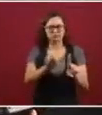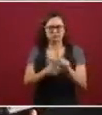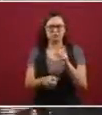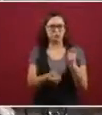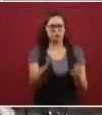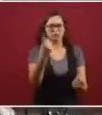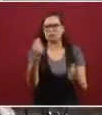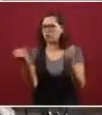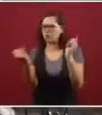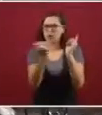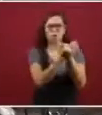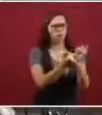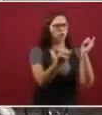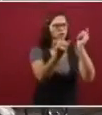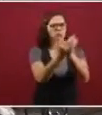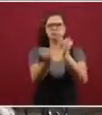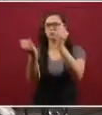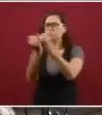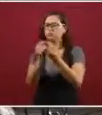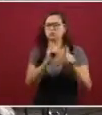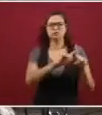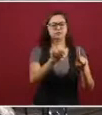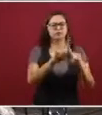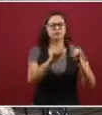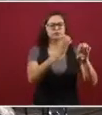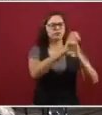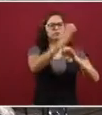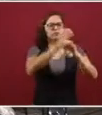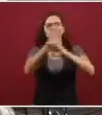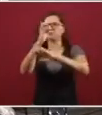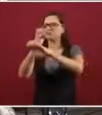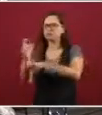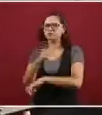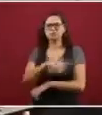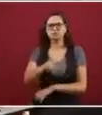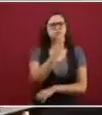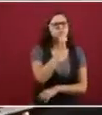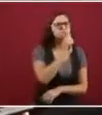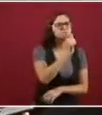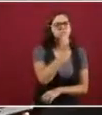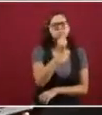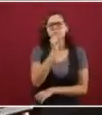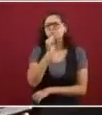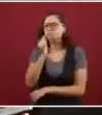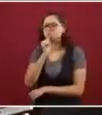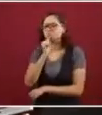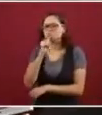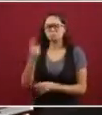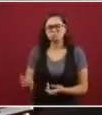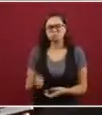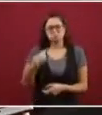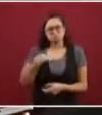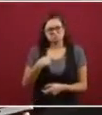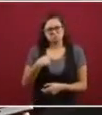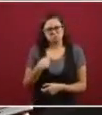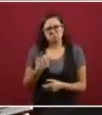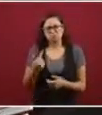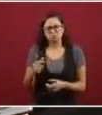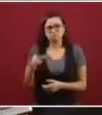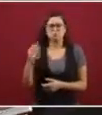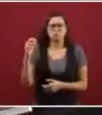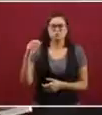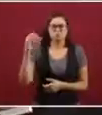en diferentes estados, y yo he seguido al pie sus conferencias, tanto